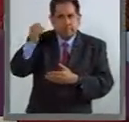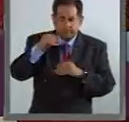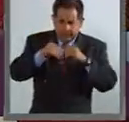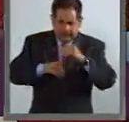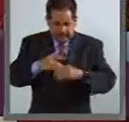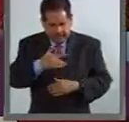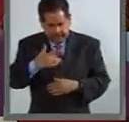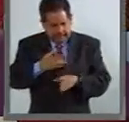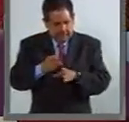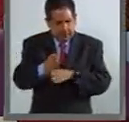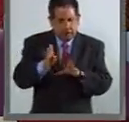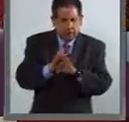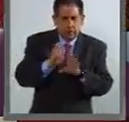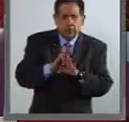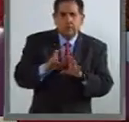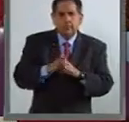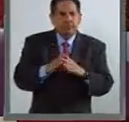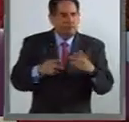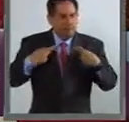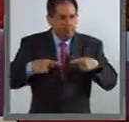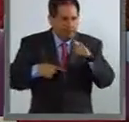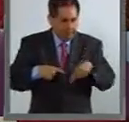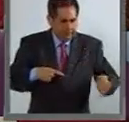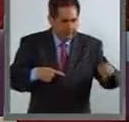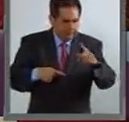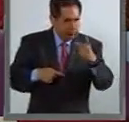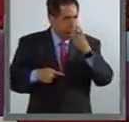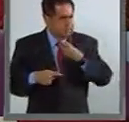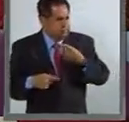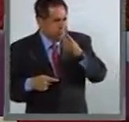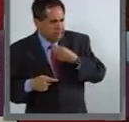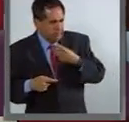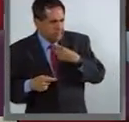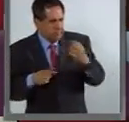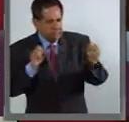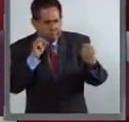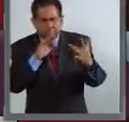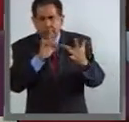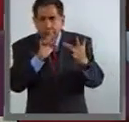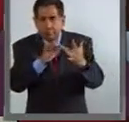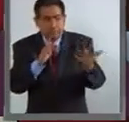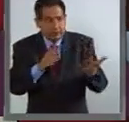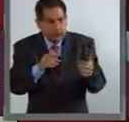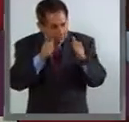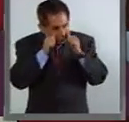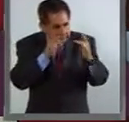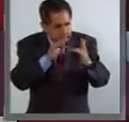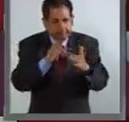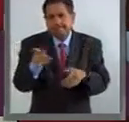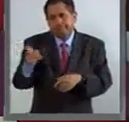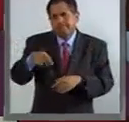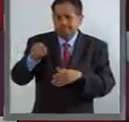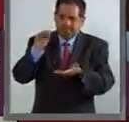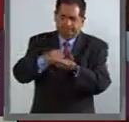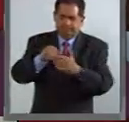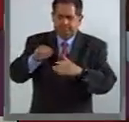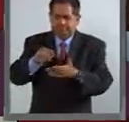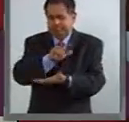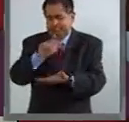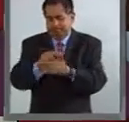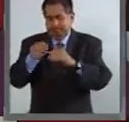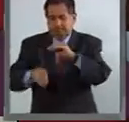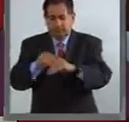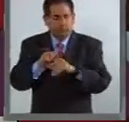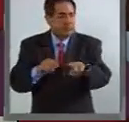tienen que escuchar lo que la población quiere decirles. Tienen que construir leyes a partir de esas